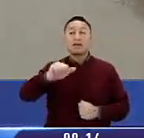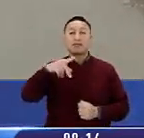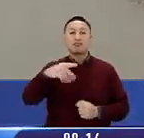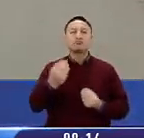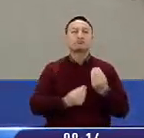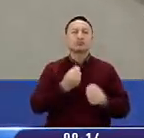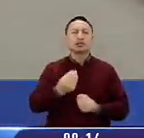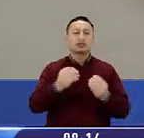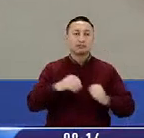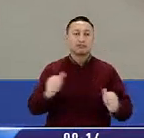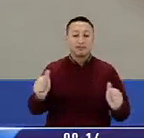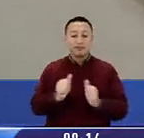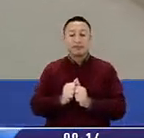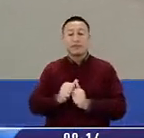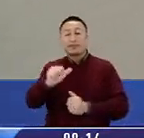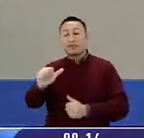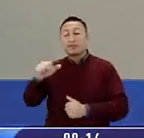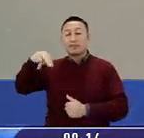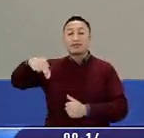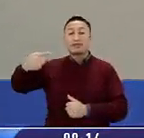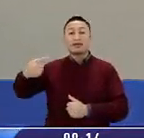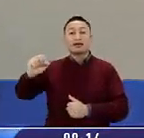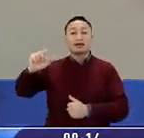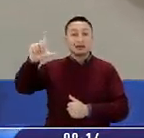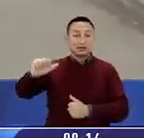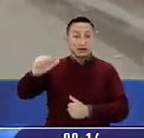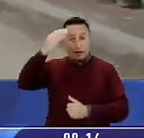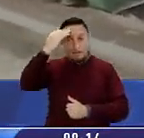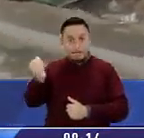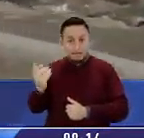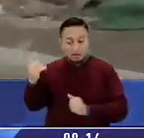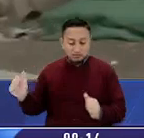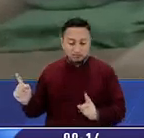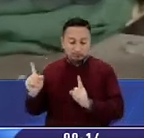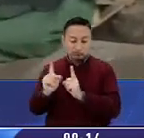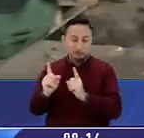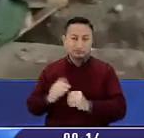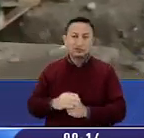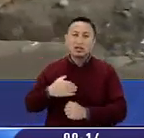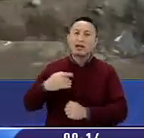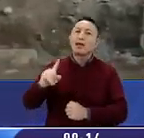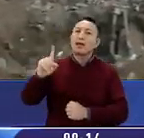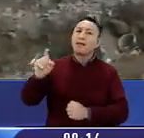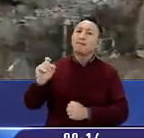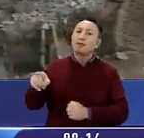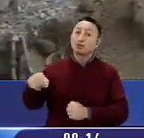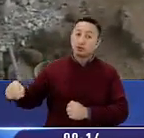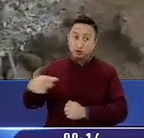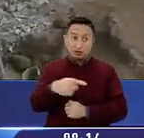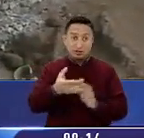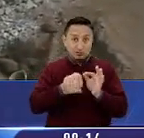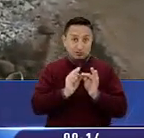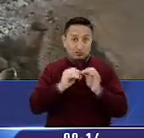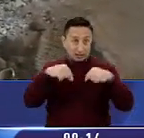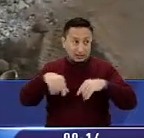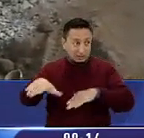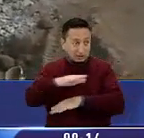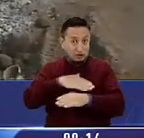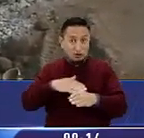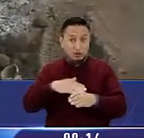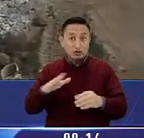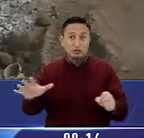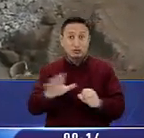Nos acompaña Ángel Armijo. Ángel, muy buenos días. Bueno, primero ustedes están haciendo ya esta intervención integral en la